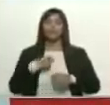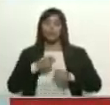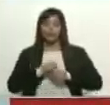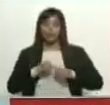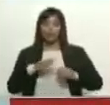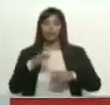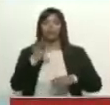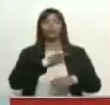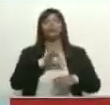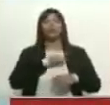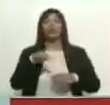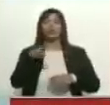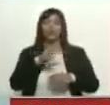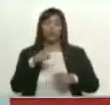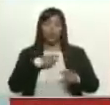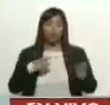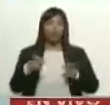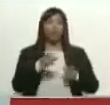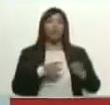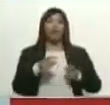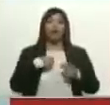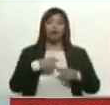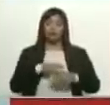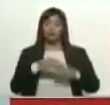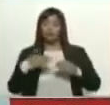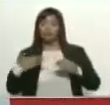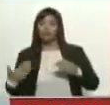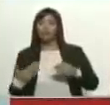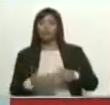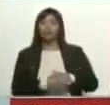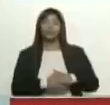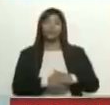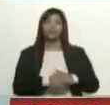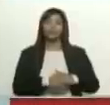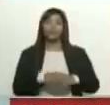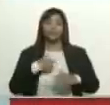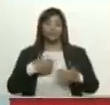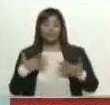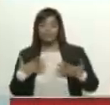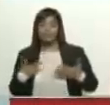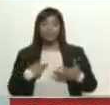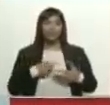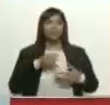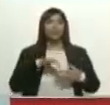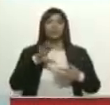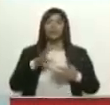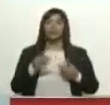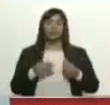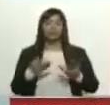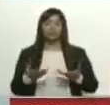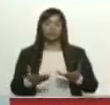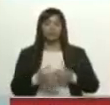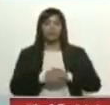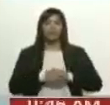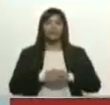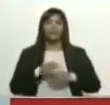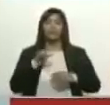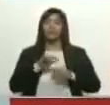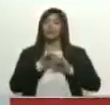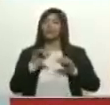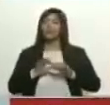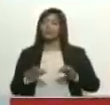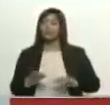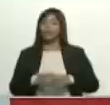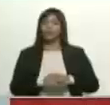a la sociedad venezolana, buscar la extrema desasosiego, miseria, para de esa manera